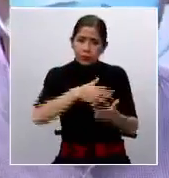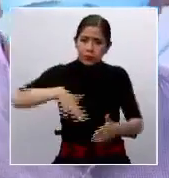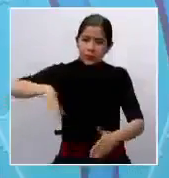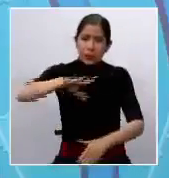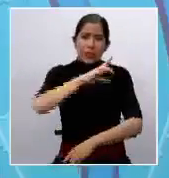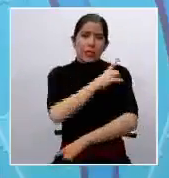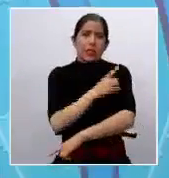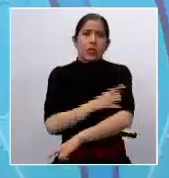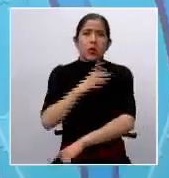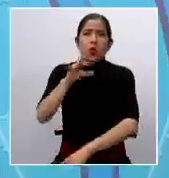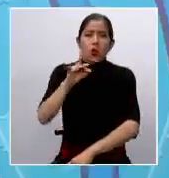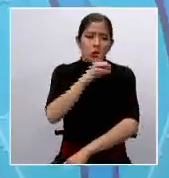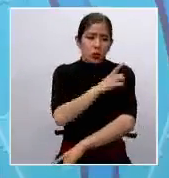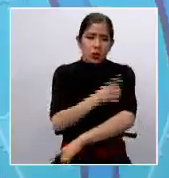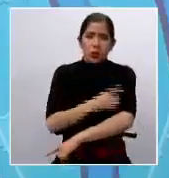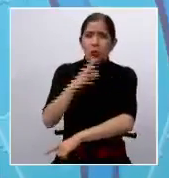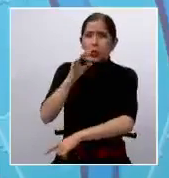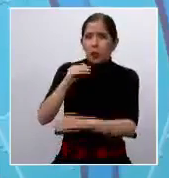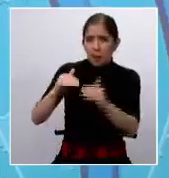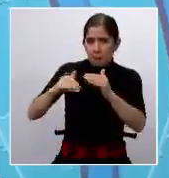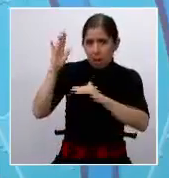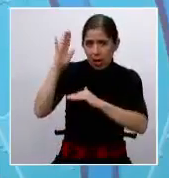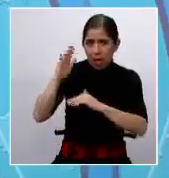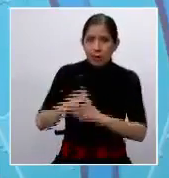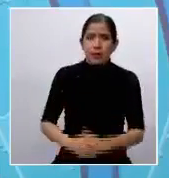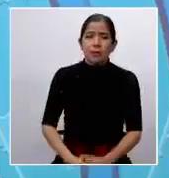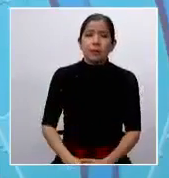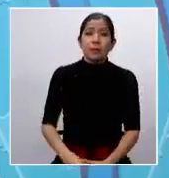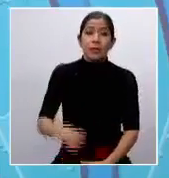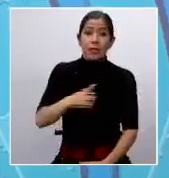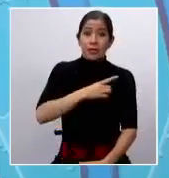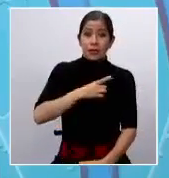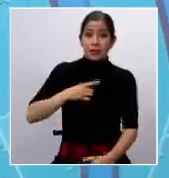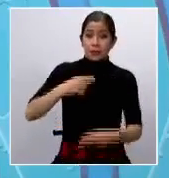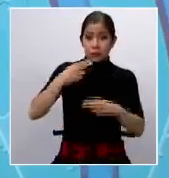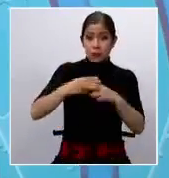9. Y la diputada Olivia Guachaya ha hecho una denuncia que se